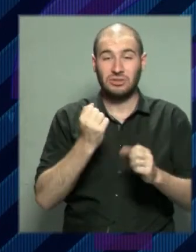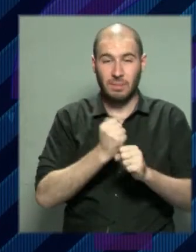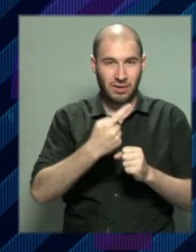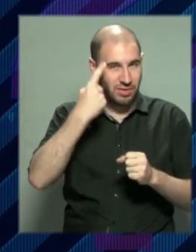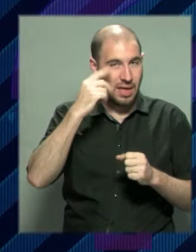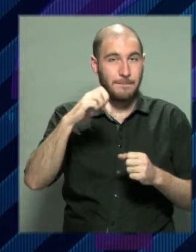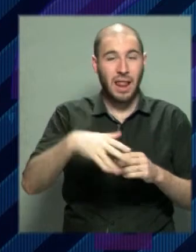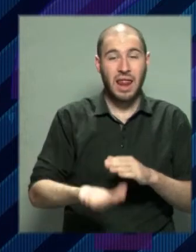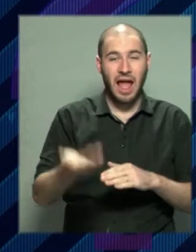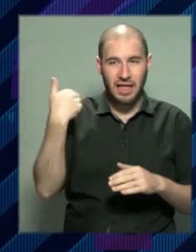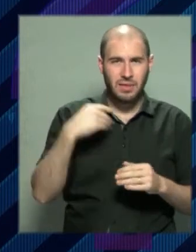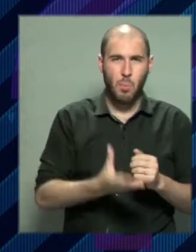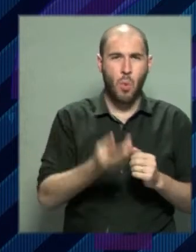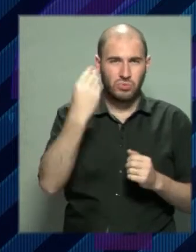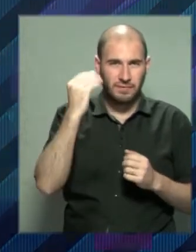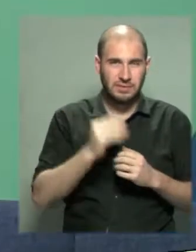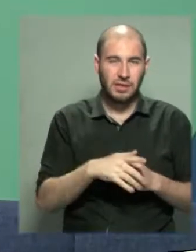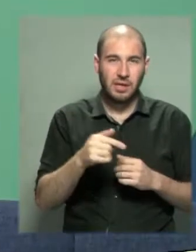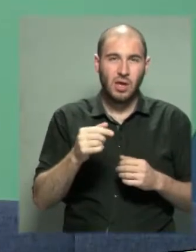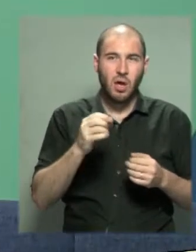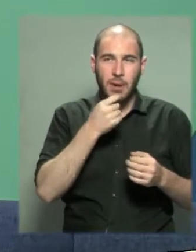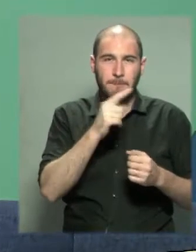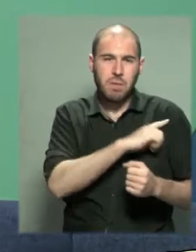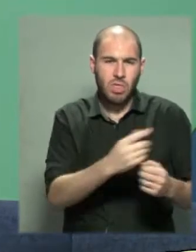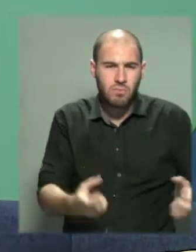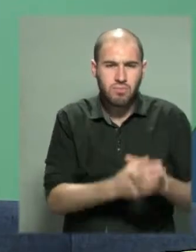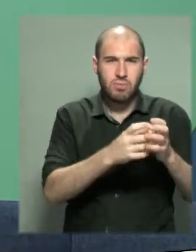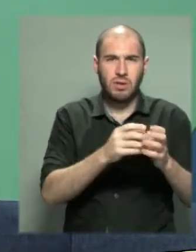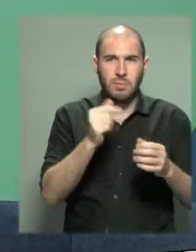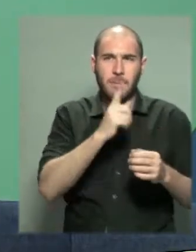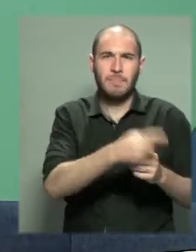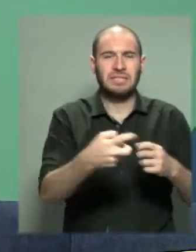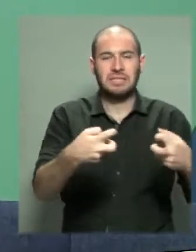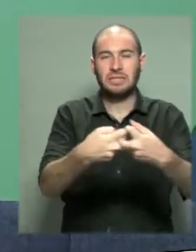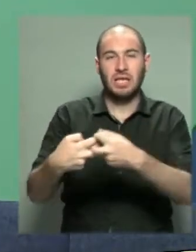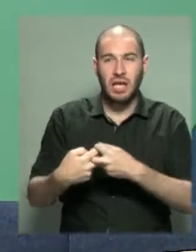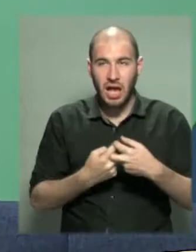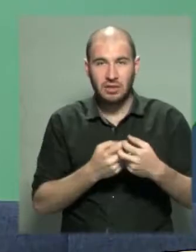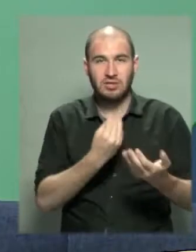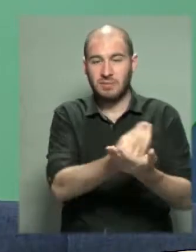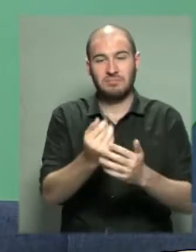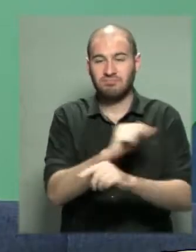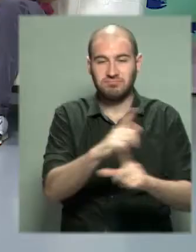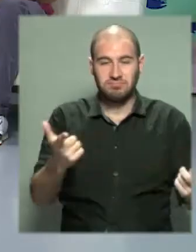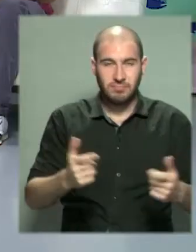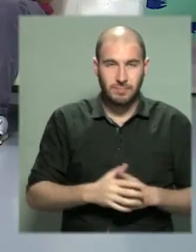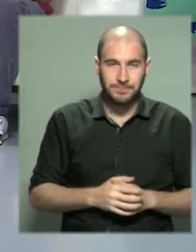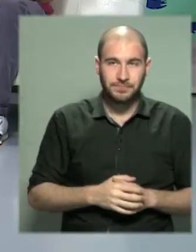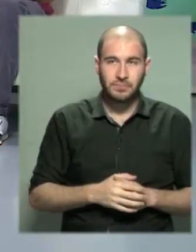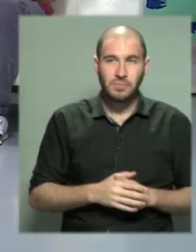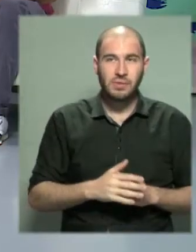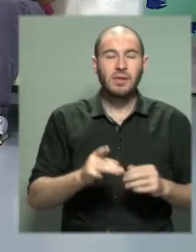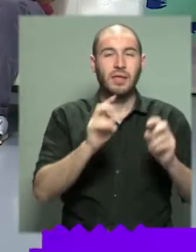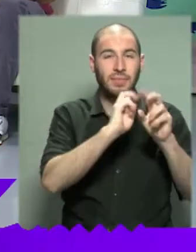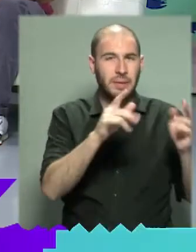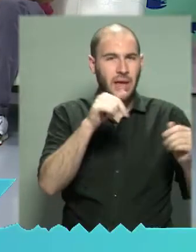que la política anterior muchas veces buscaba atomizar el poder, permitiendo establecer gremios sin representatividad. Así que bueno, uno de los